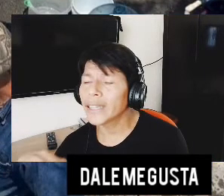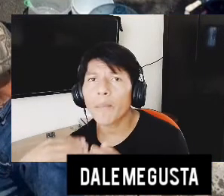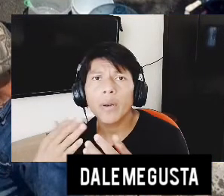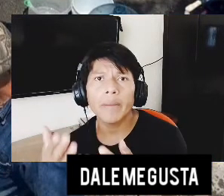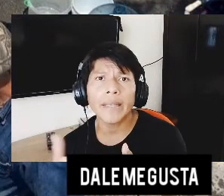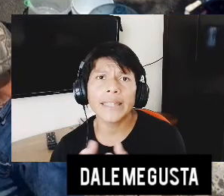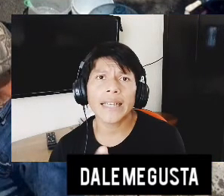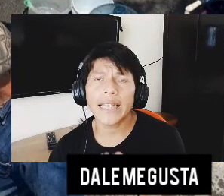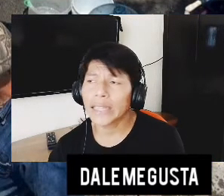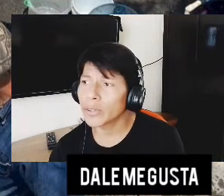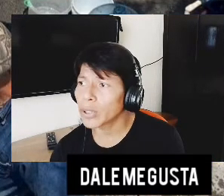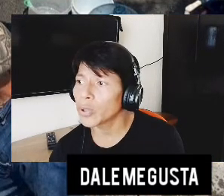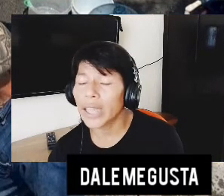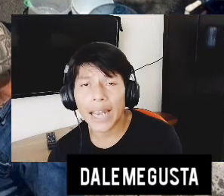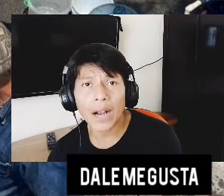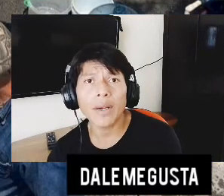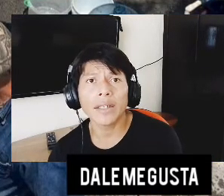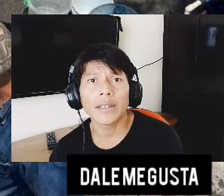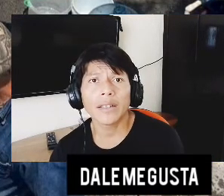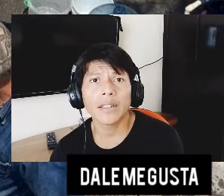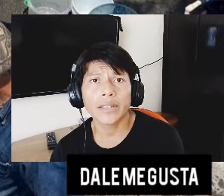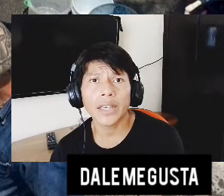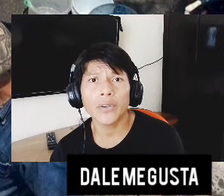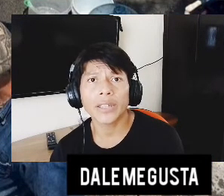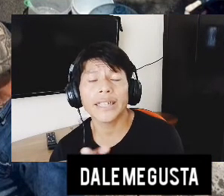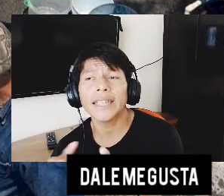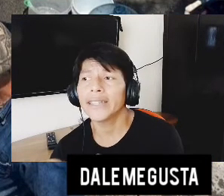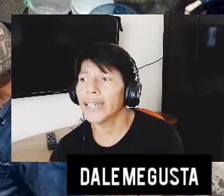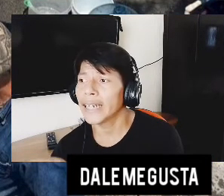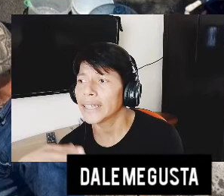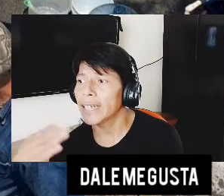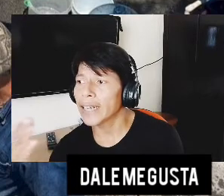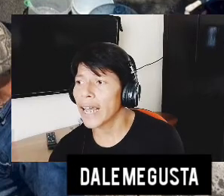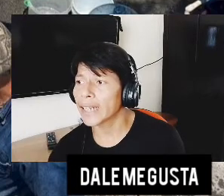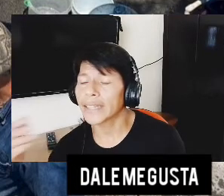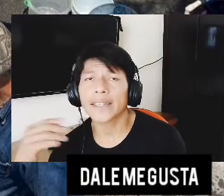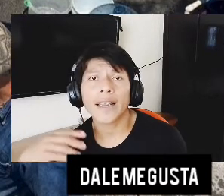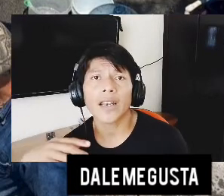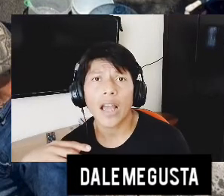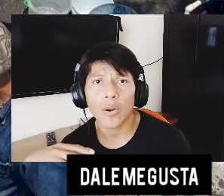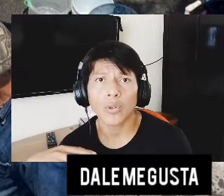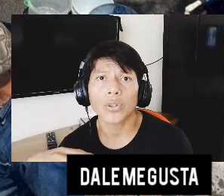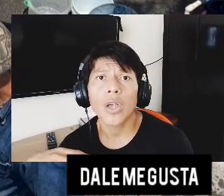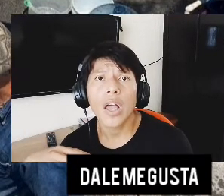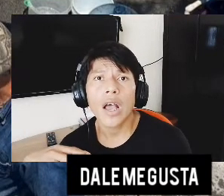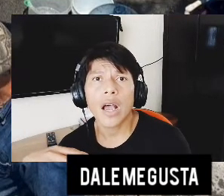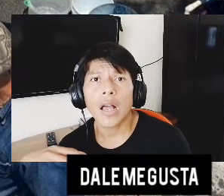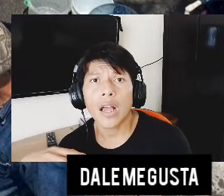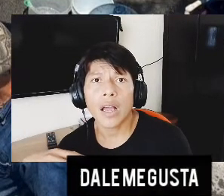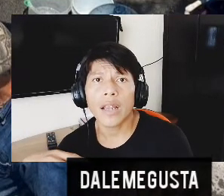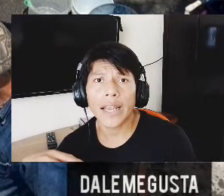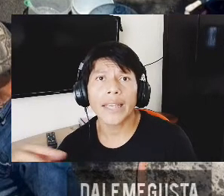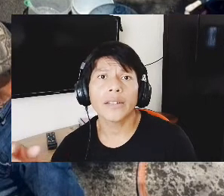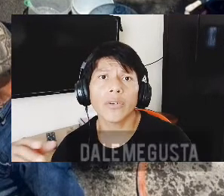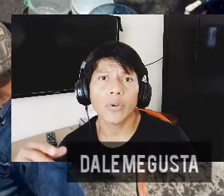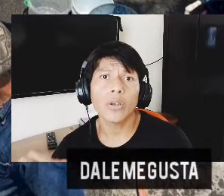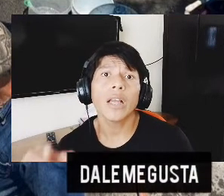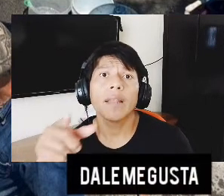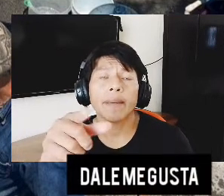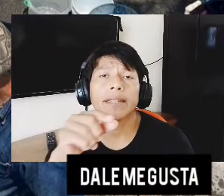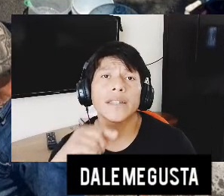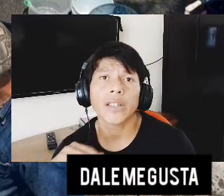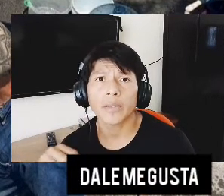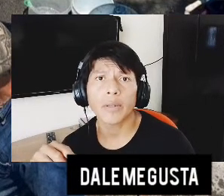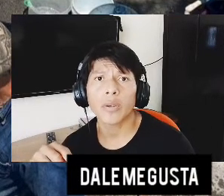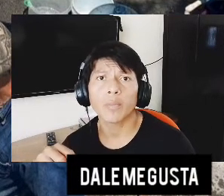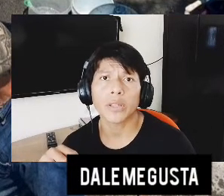Y esta problemática de la situación del agua, en serio, ¿quién tiene que salir a rescatar a la gente de Nuevo León?